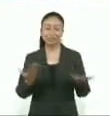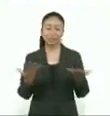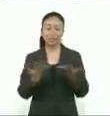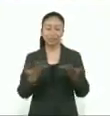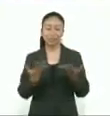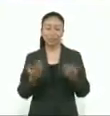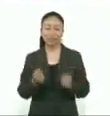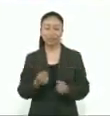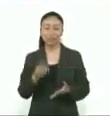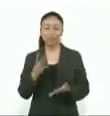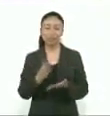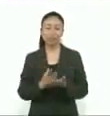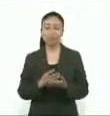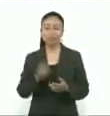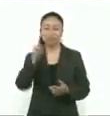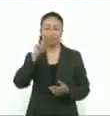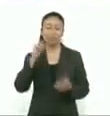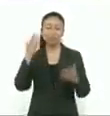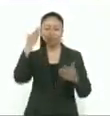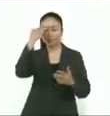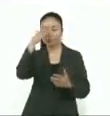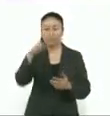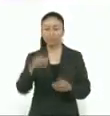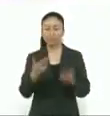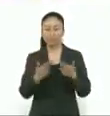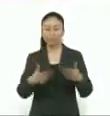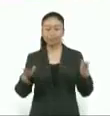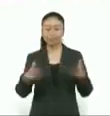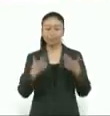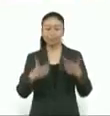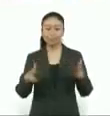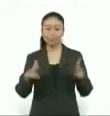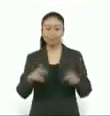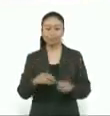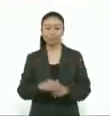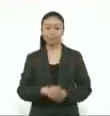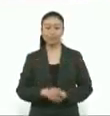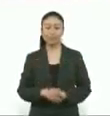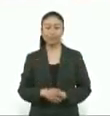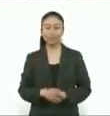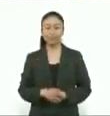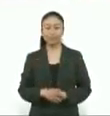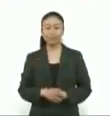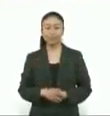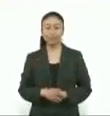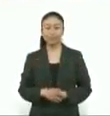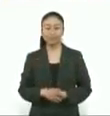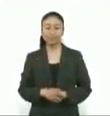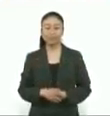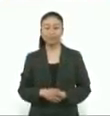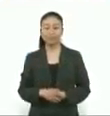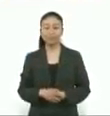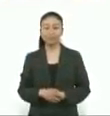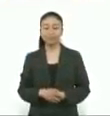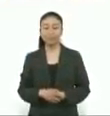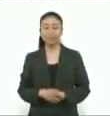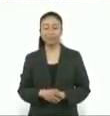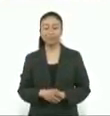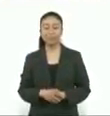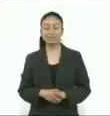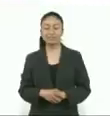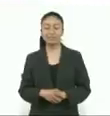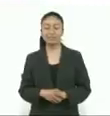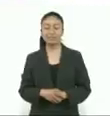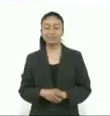hacer. El himno nacional.